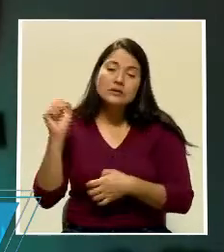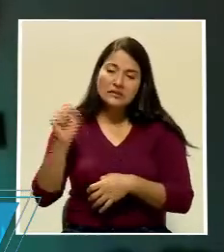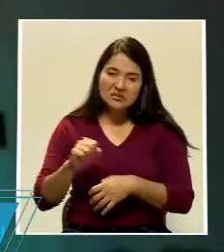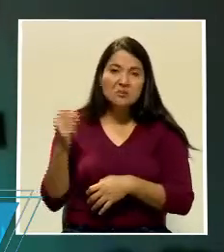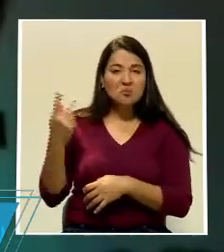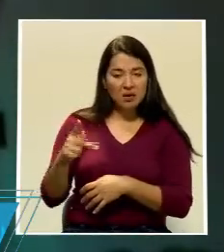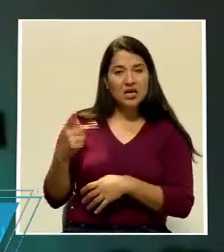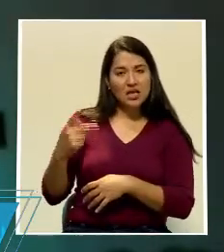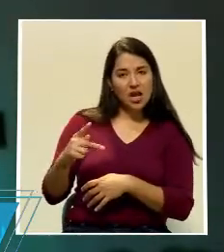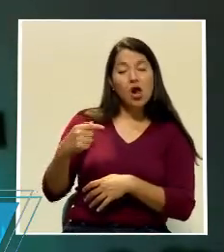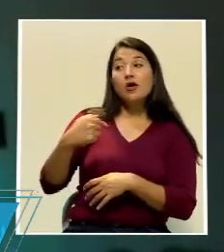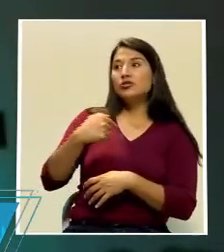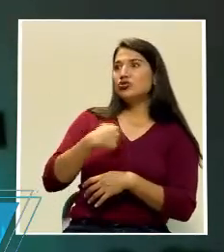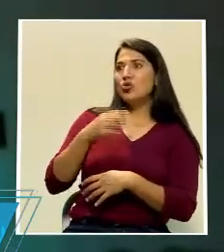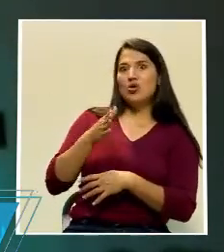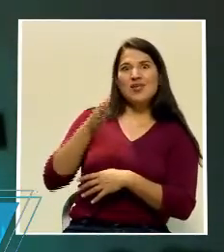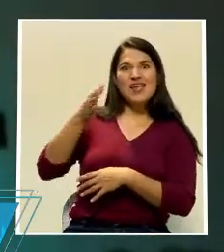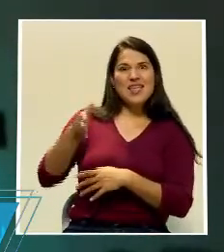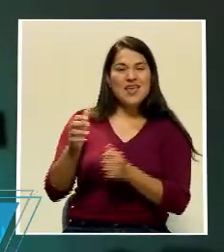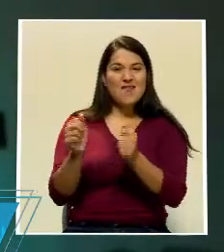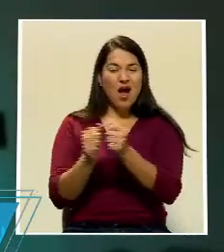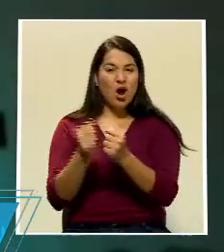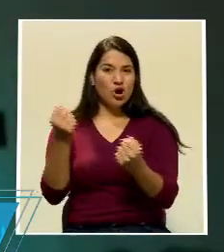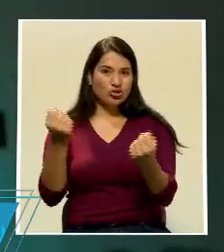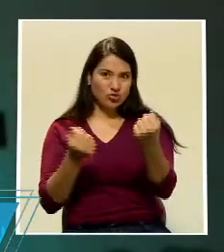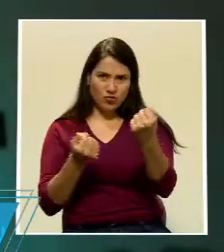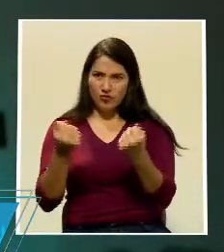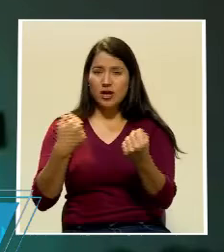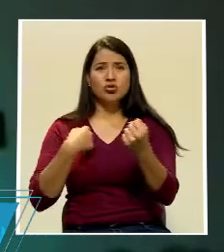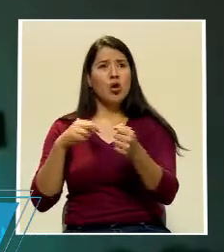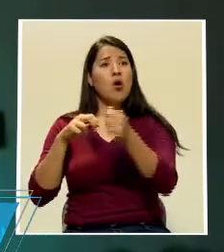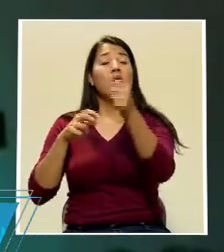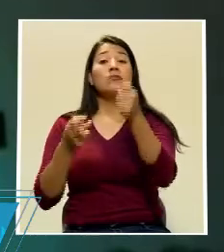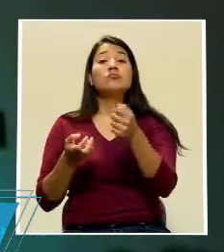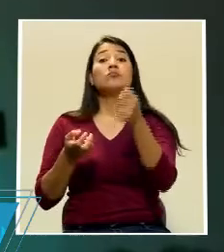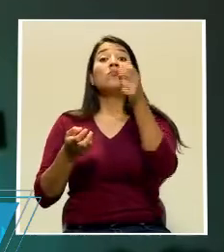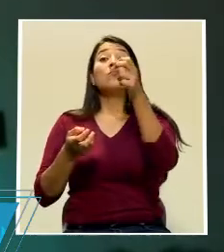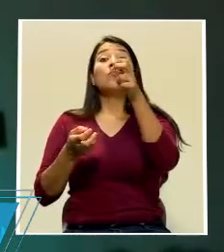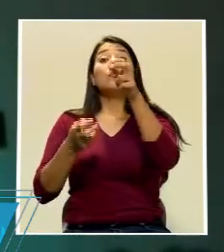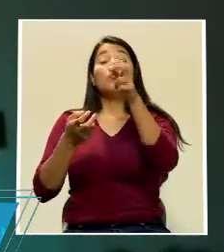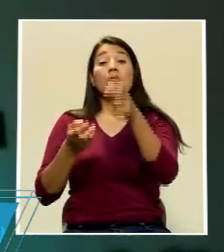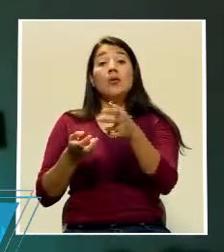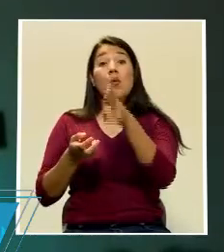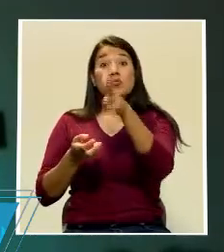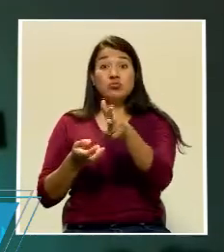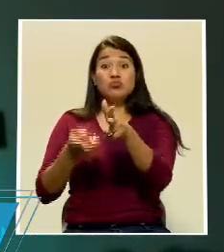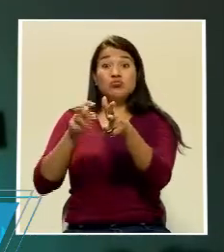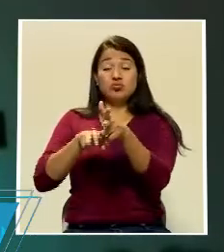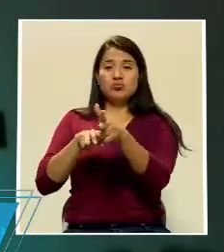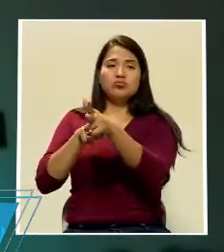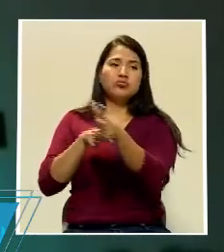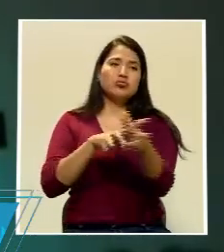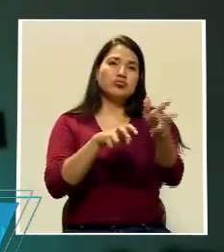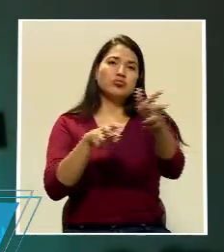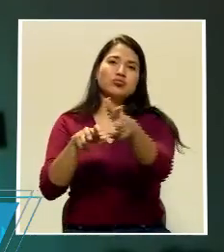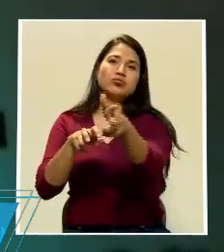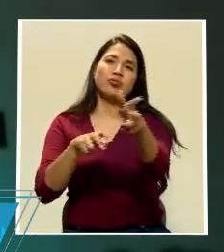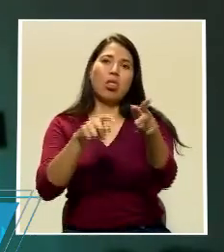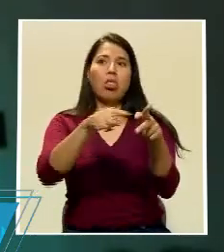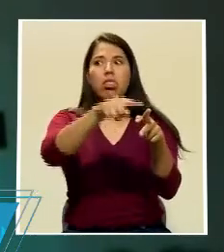Yo hice las rutas con los choferes, me monté en ese bus, hice toda la